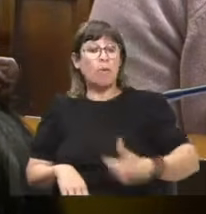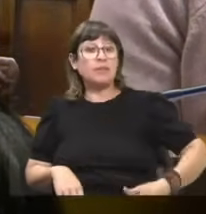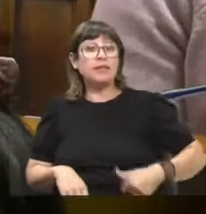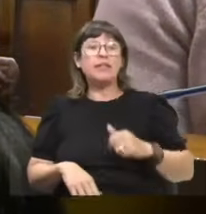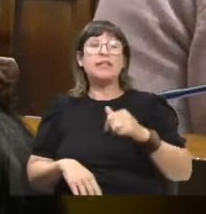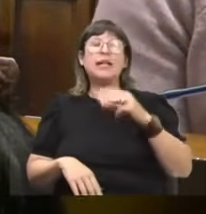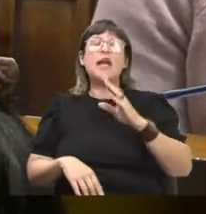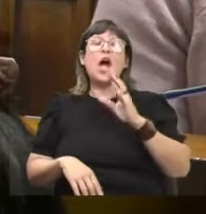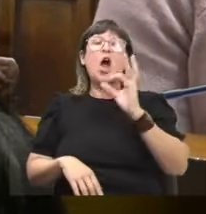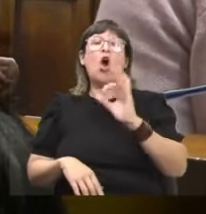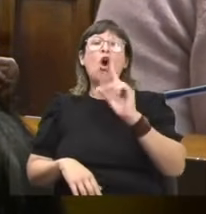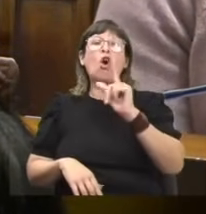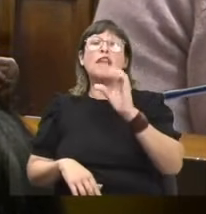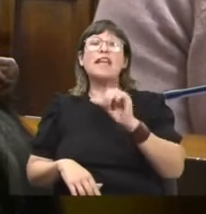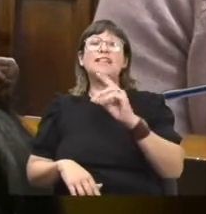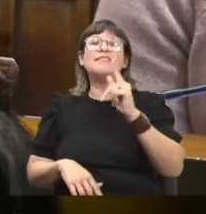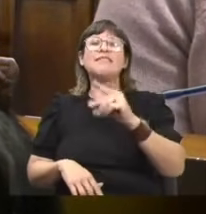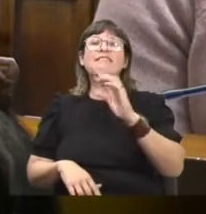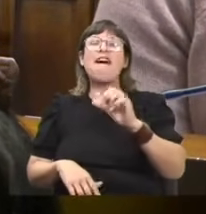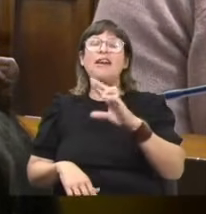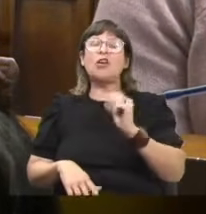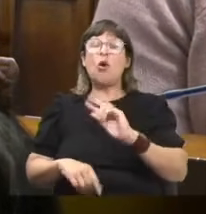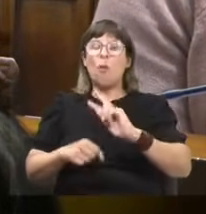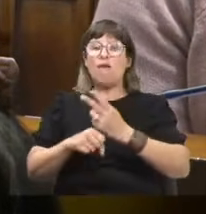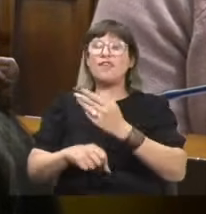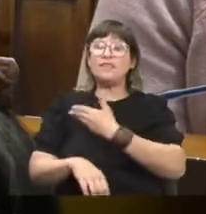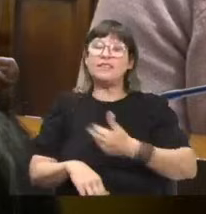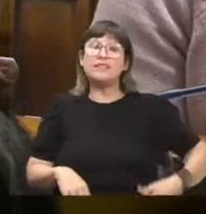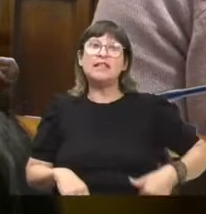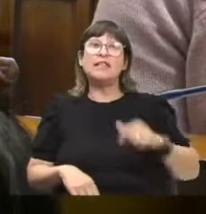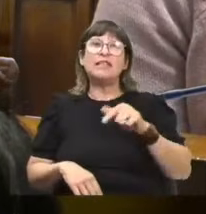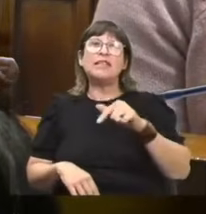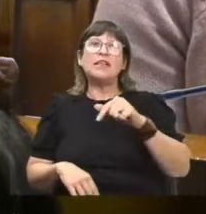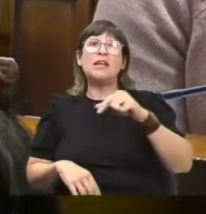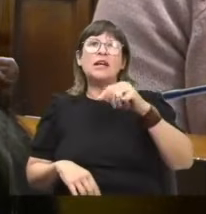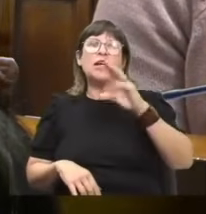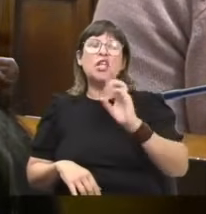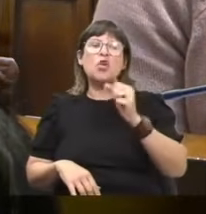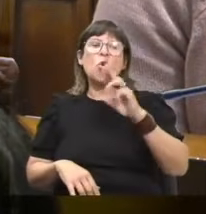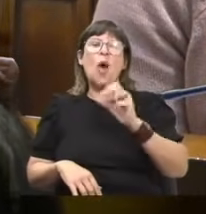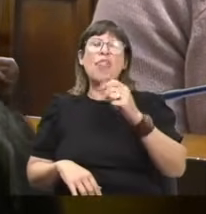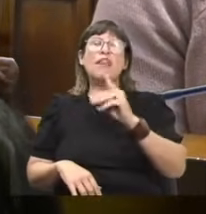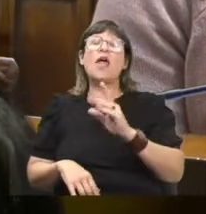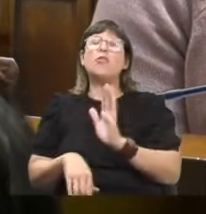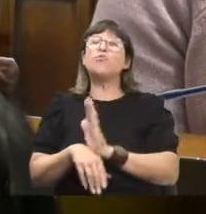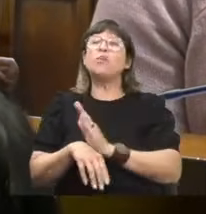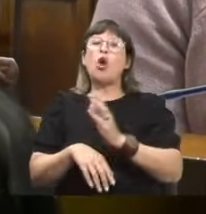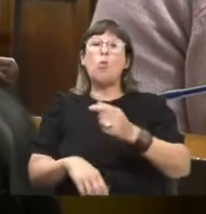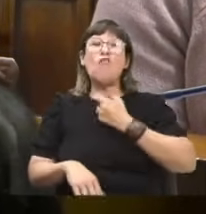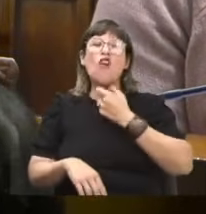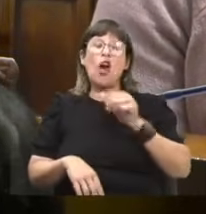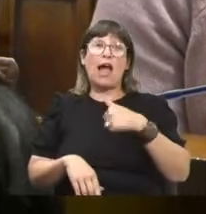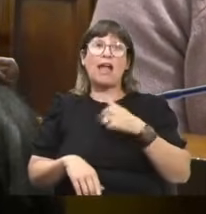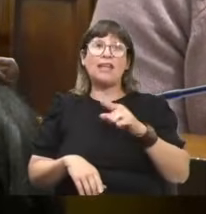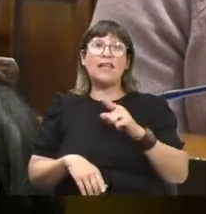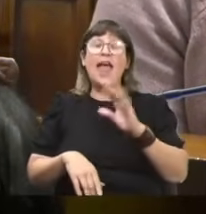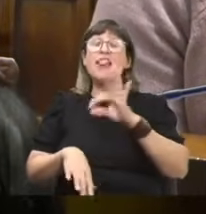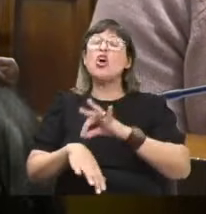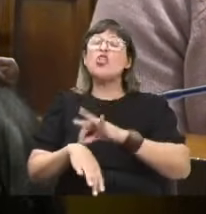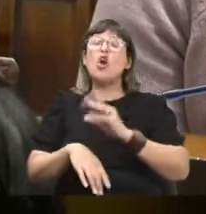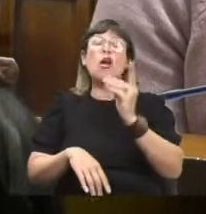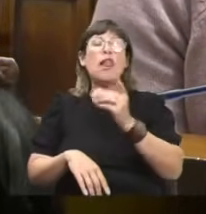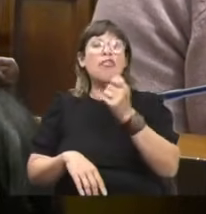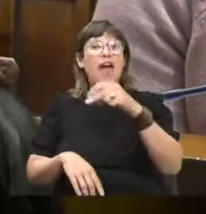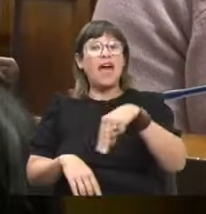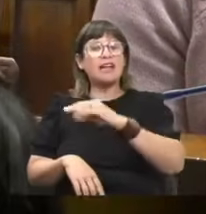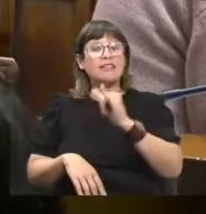Daniel Olesker como vicepresidente y a la doctora Marcela Cuadrado como vocal. El doctor Danza,